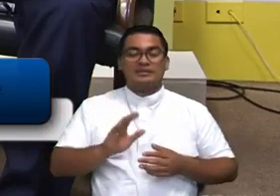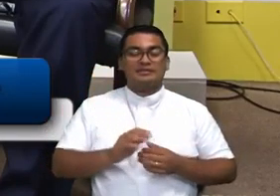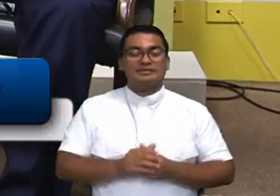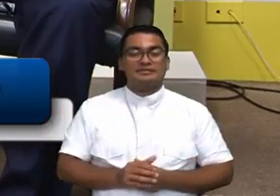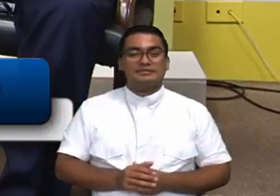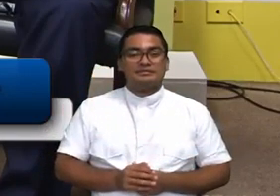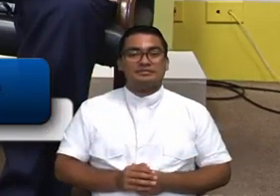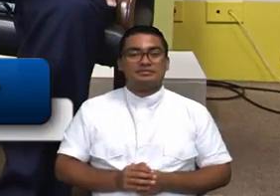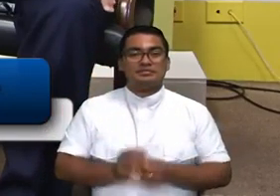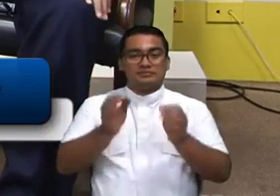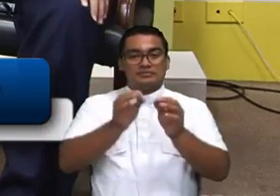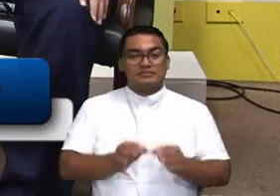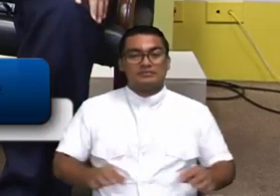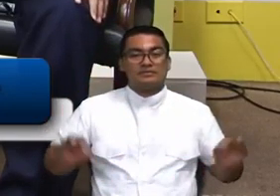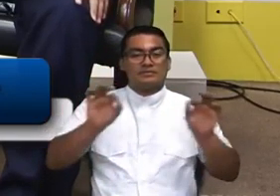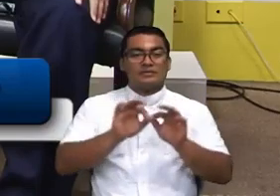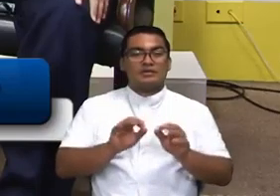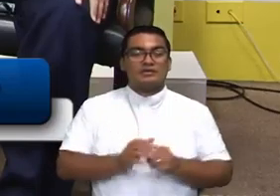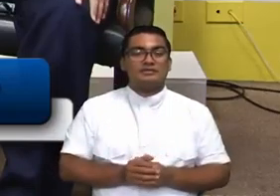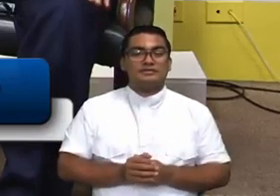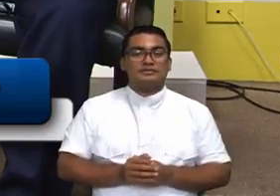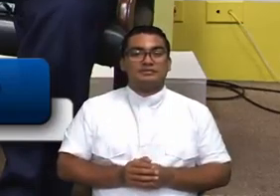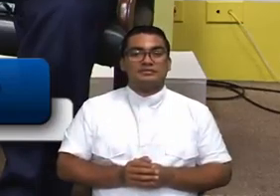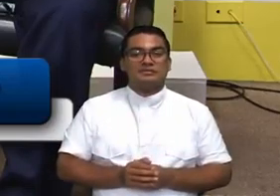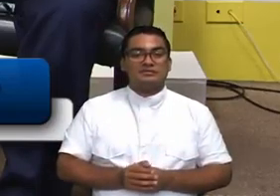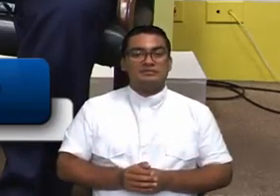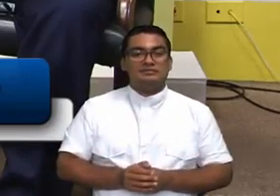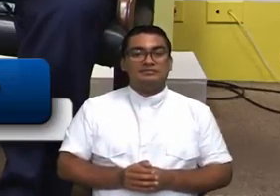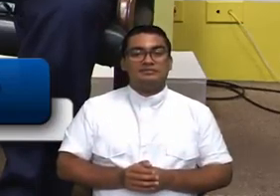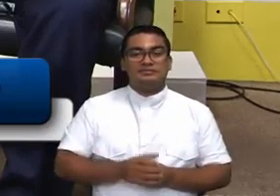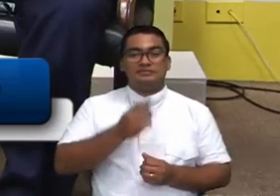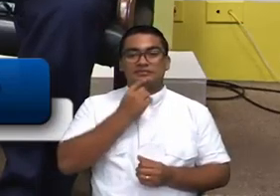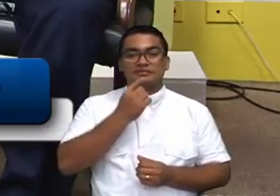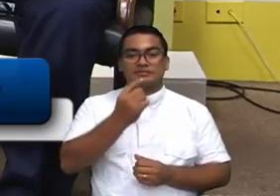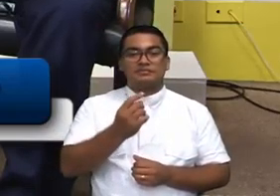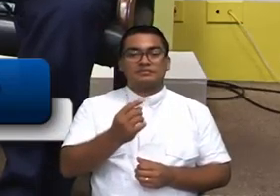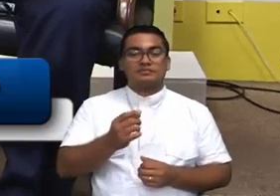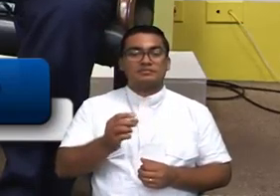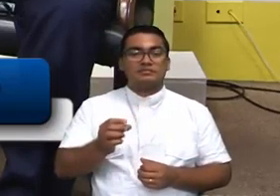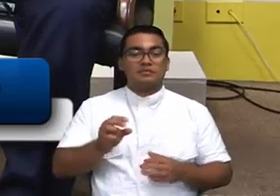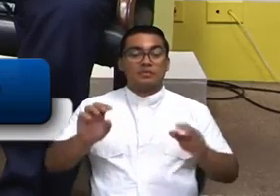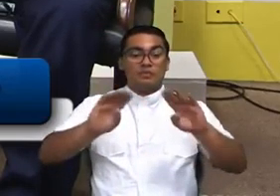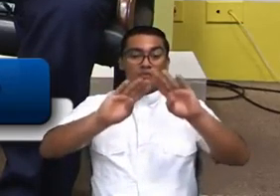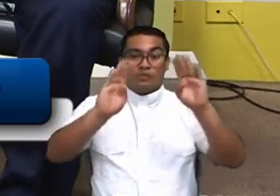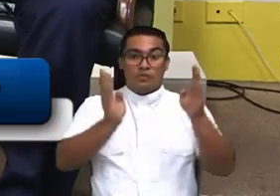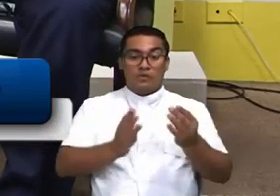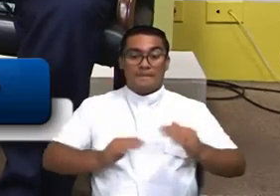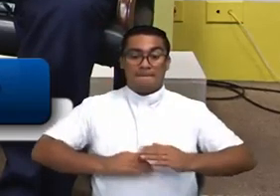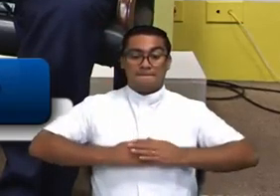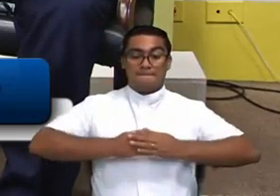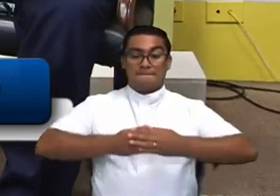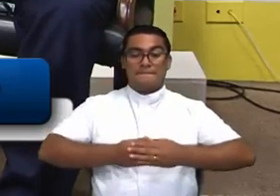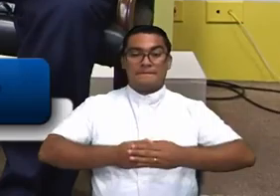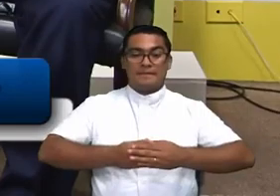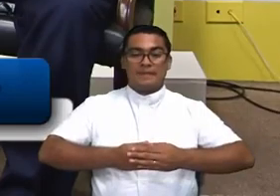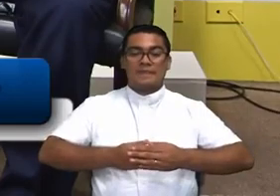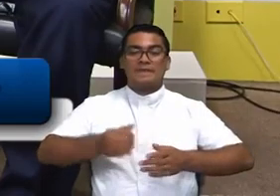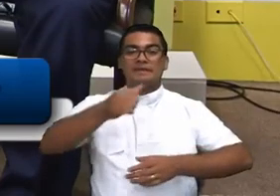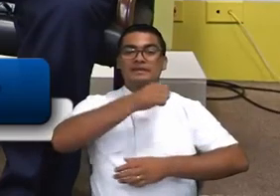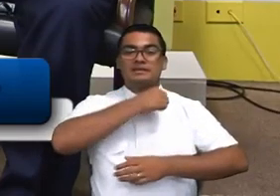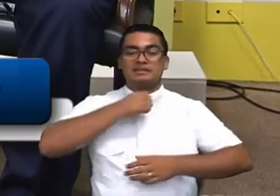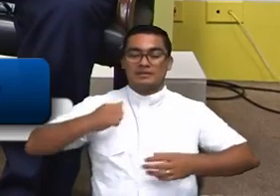Obviamente, es fundamental. Sí, claro. Sí, hablando ya específicamente sobre el ultrasonido de la embarazada, es un examen